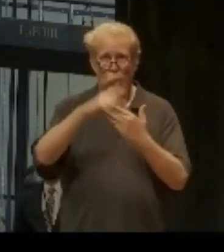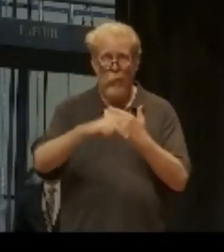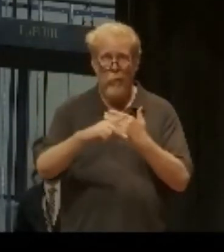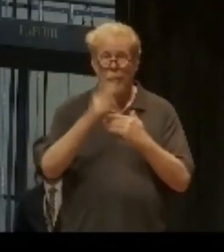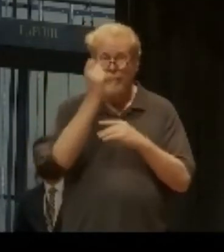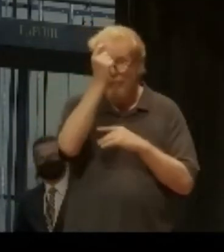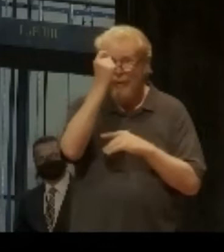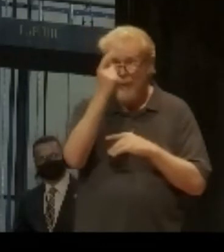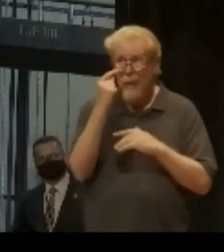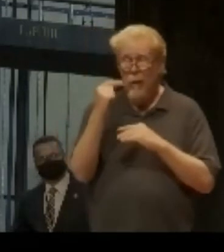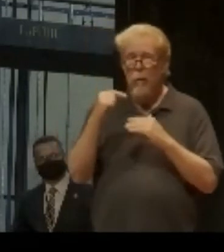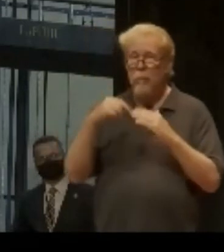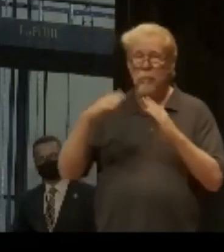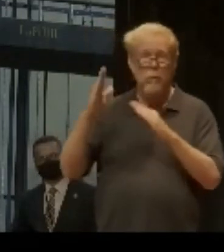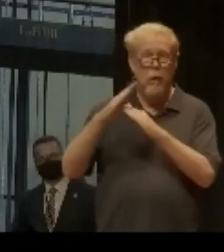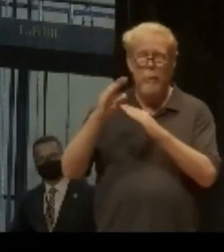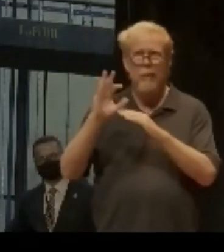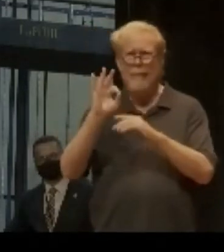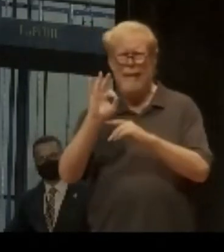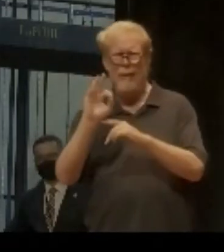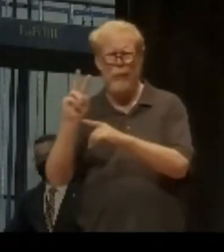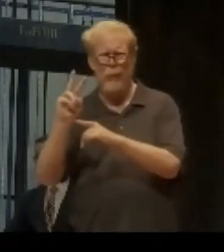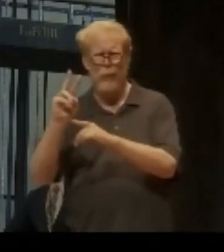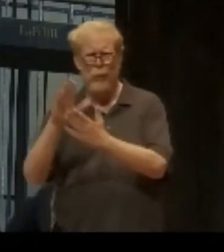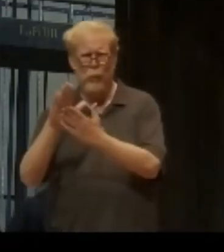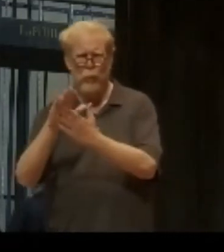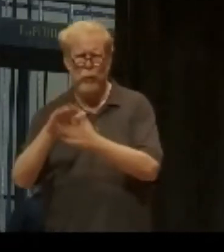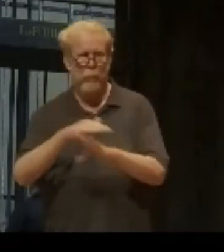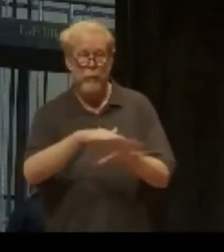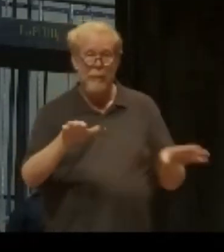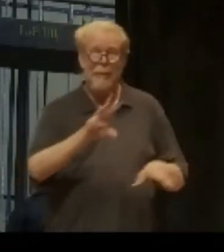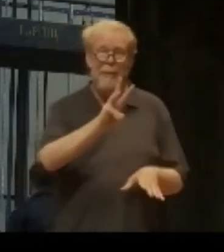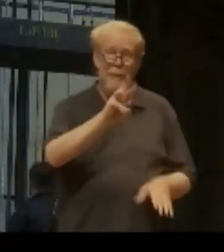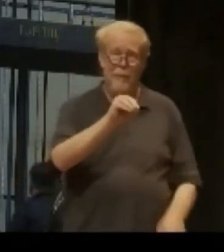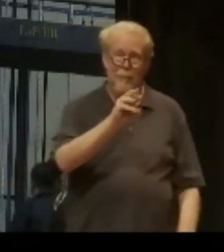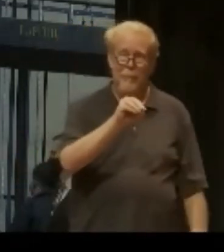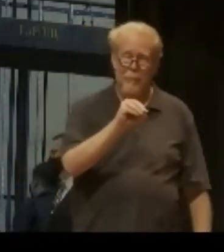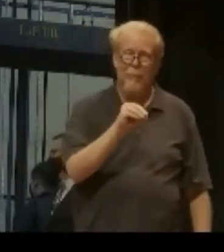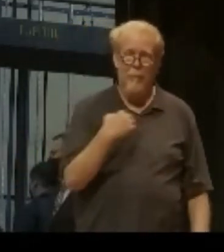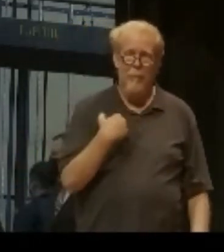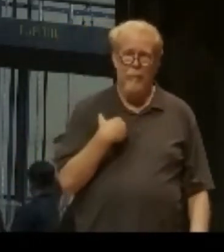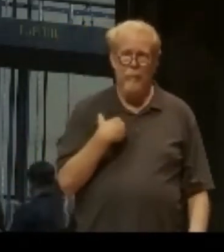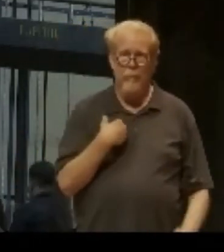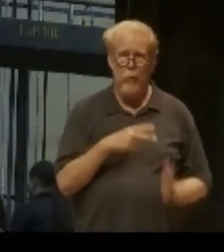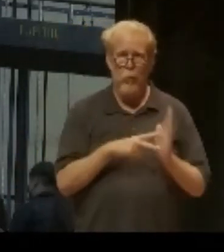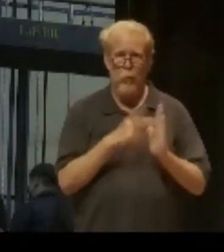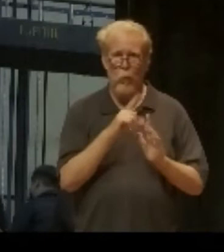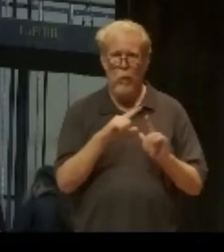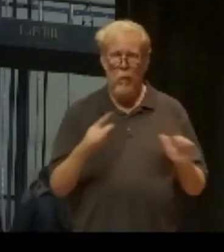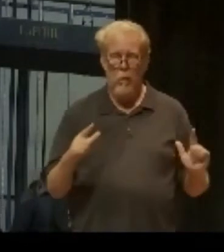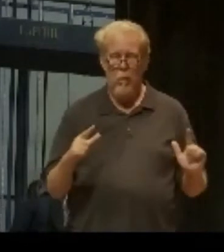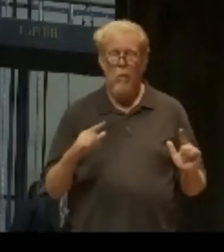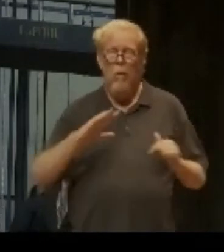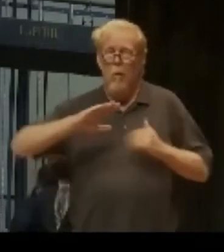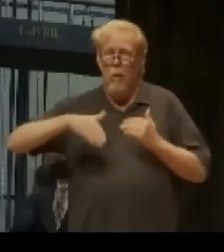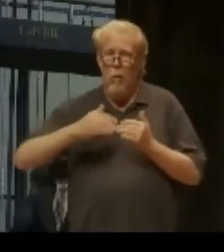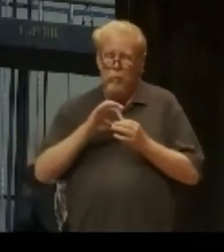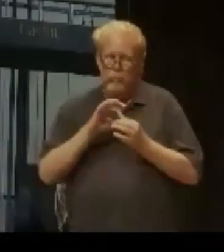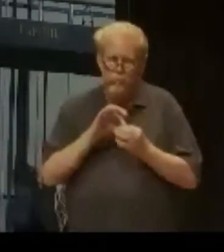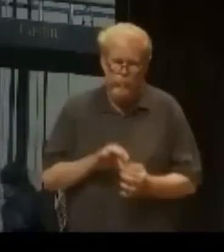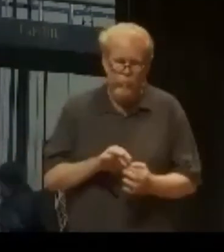Y solo hay 92 escuelas en este distrito. Pero 60 programas duales bilingües. Y en todos esos